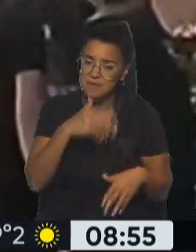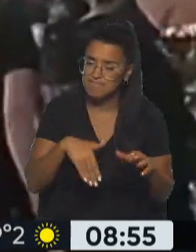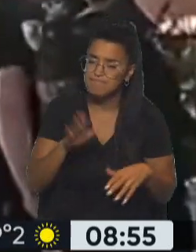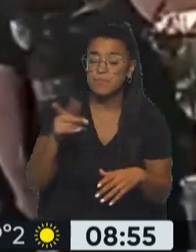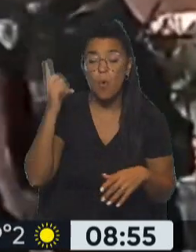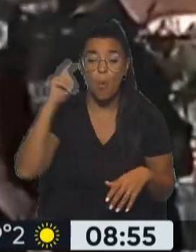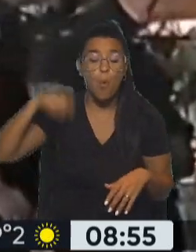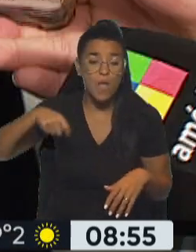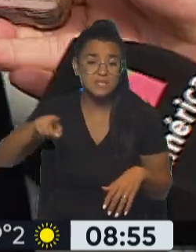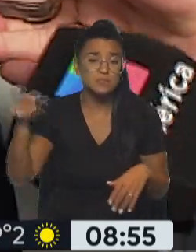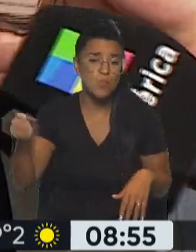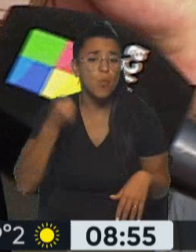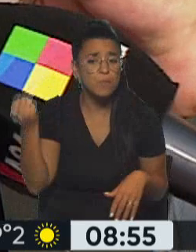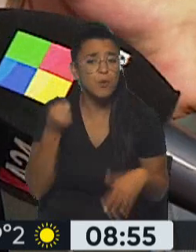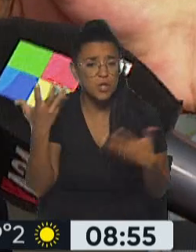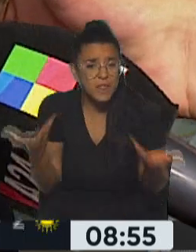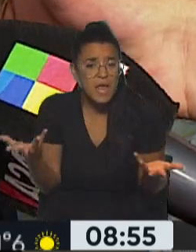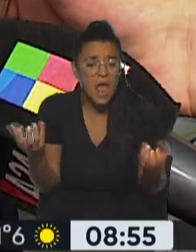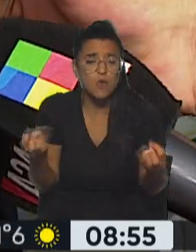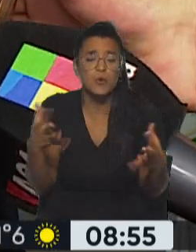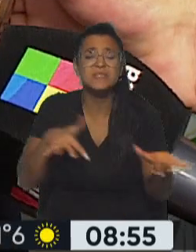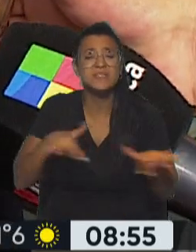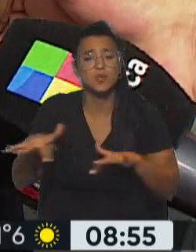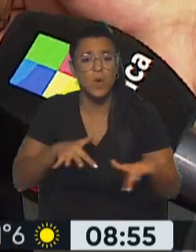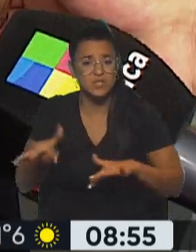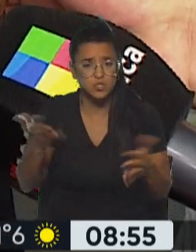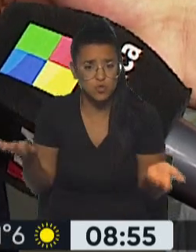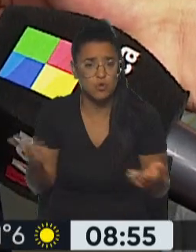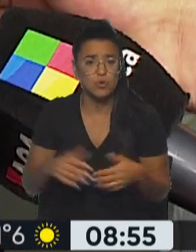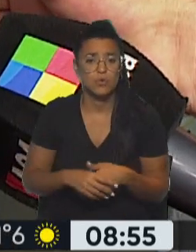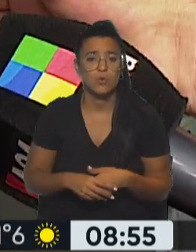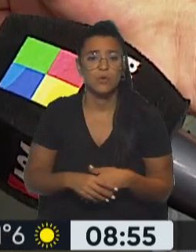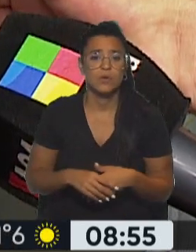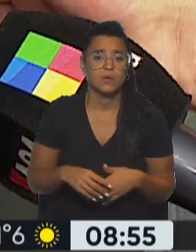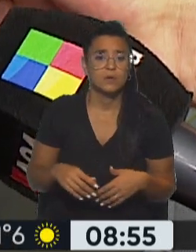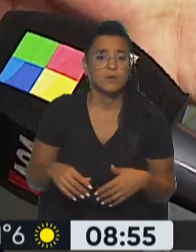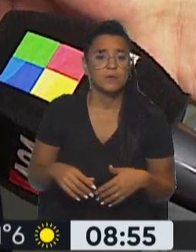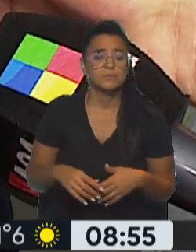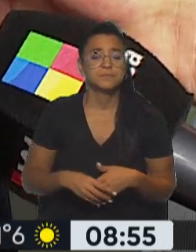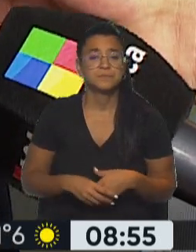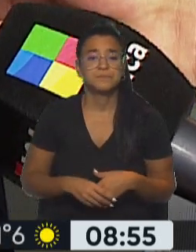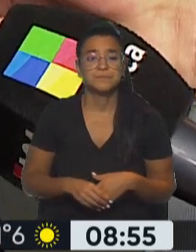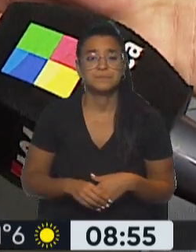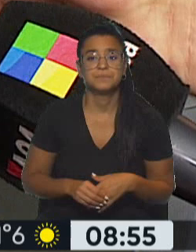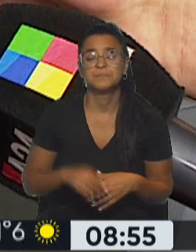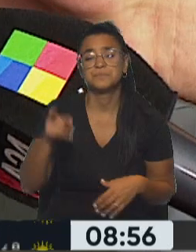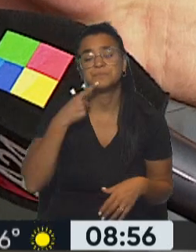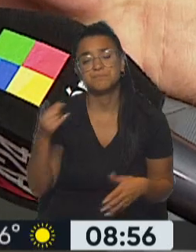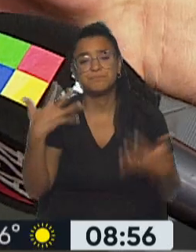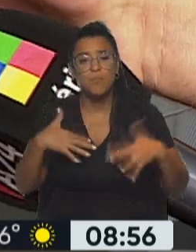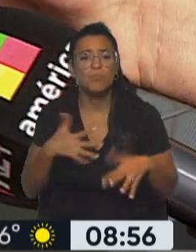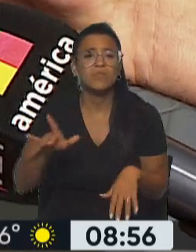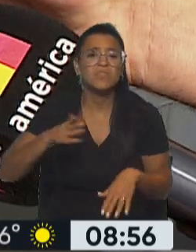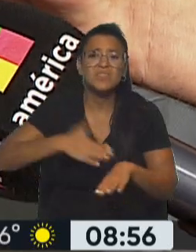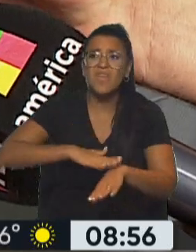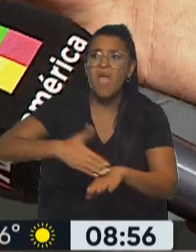que lo de los jueces es muy importante porque la situación es absolutamente criticable. Hace mucho